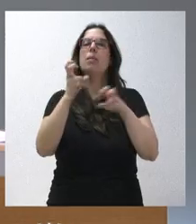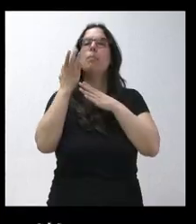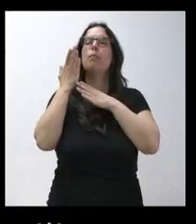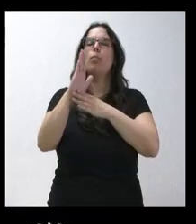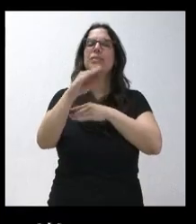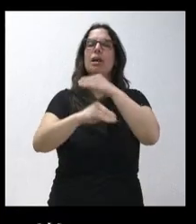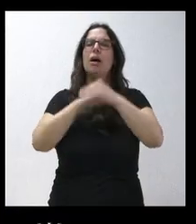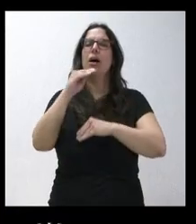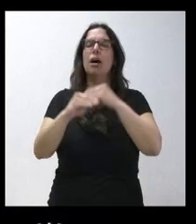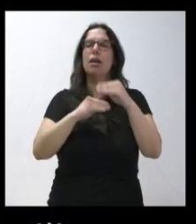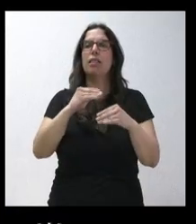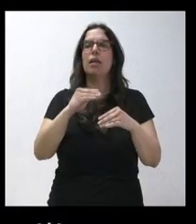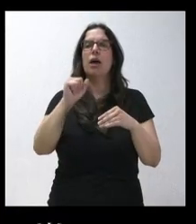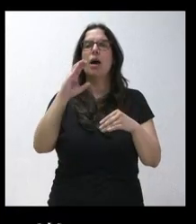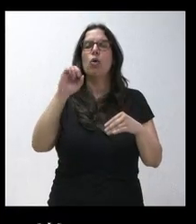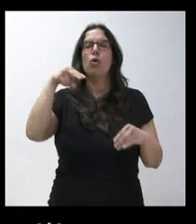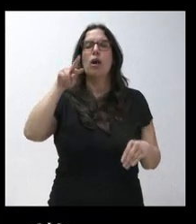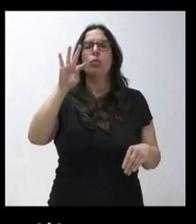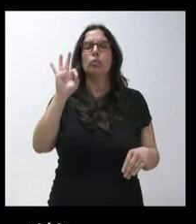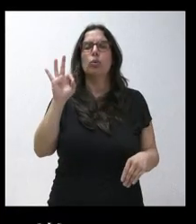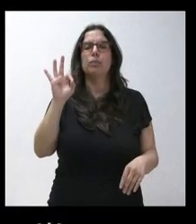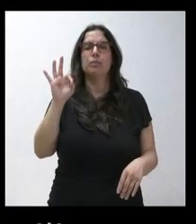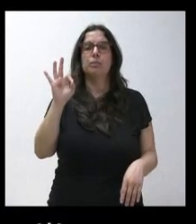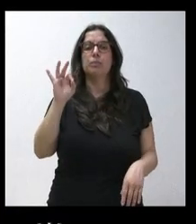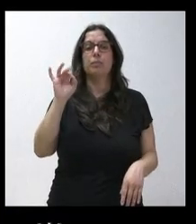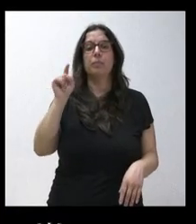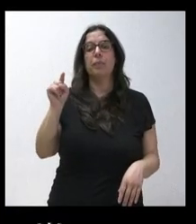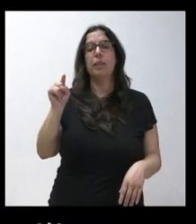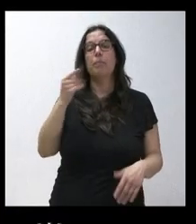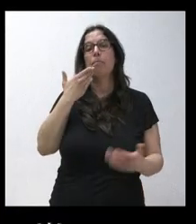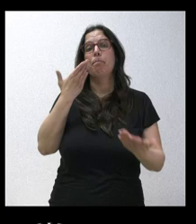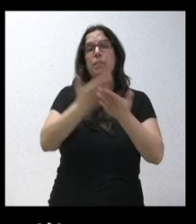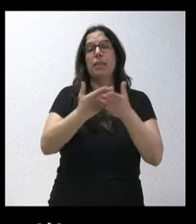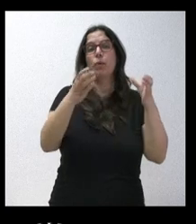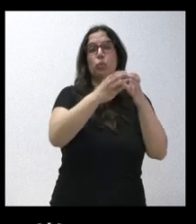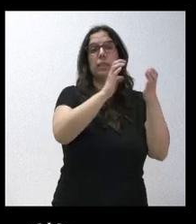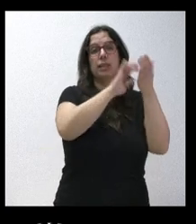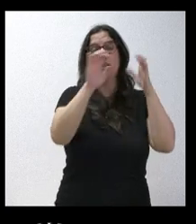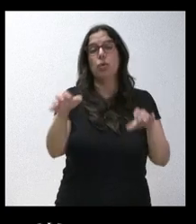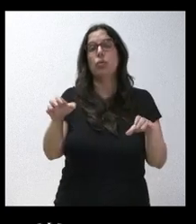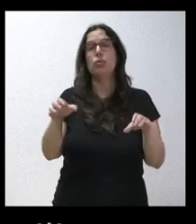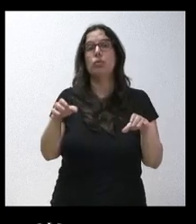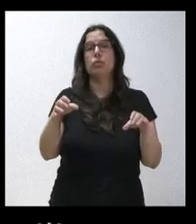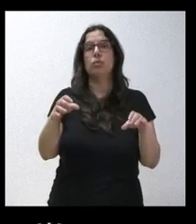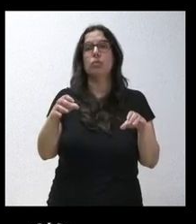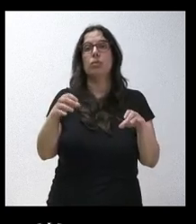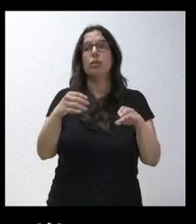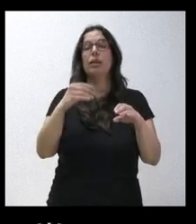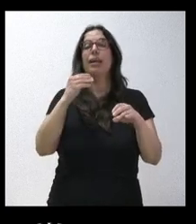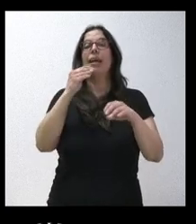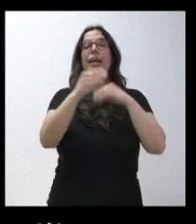ha hecho faconauto eh eh que bueno solicita la junta de Castilla y león eh que haga suya